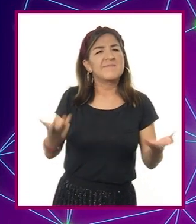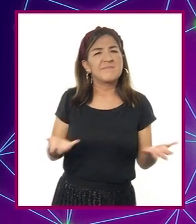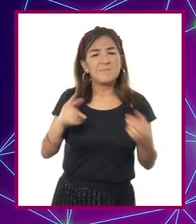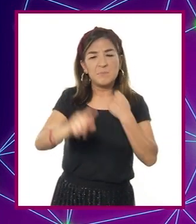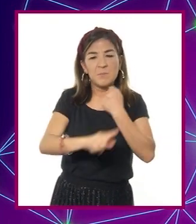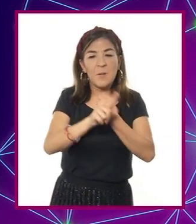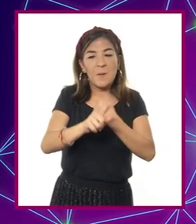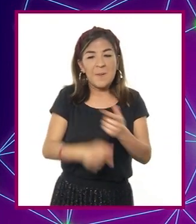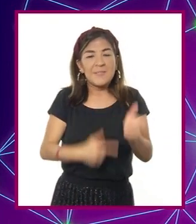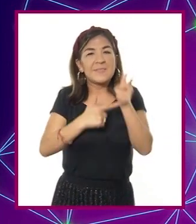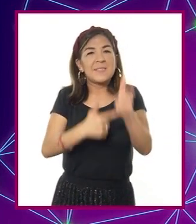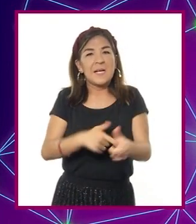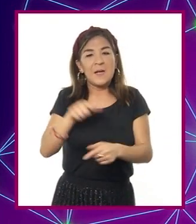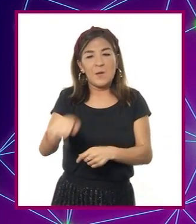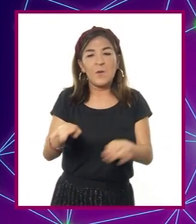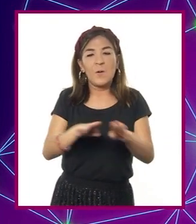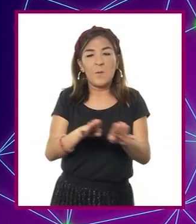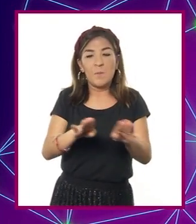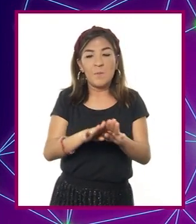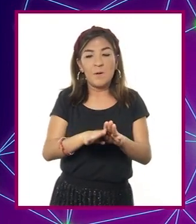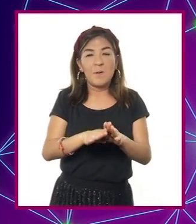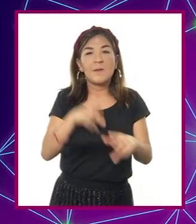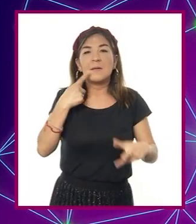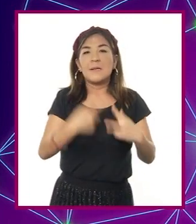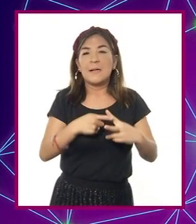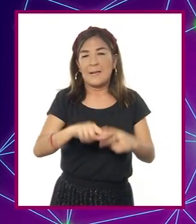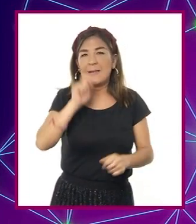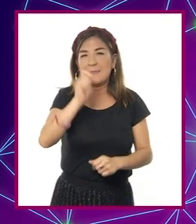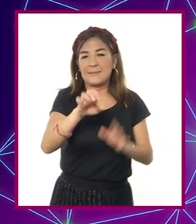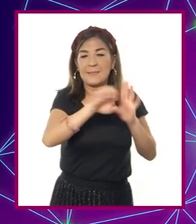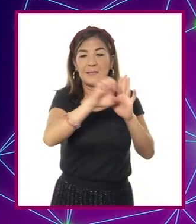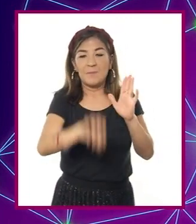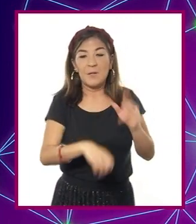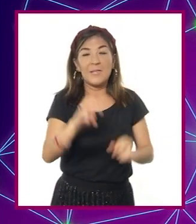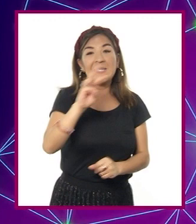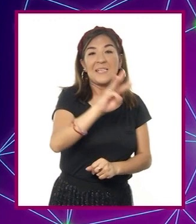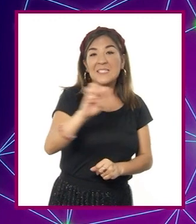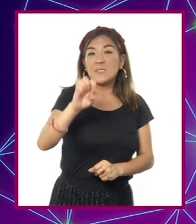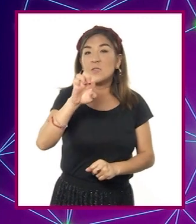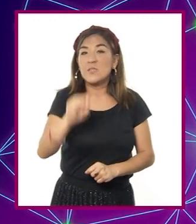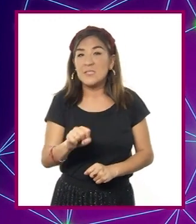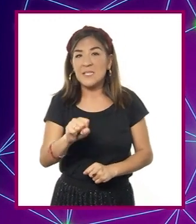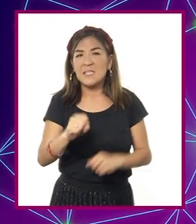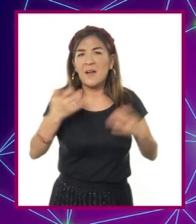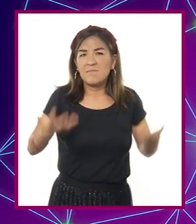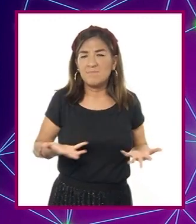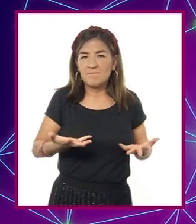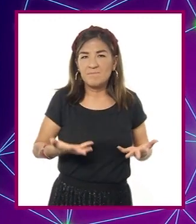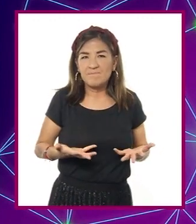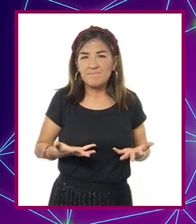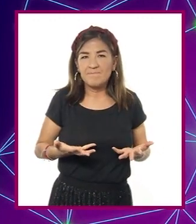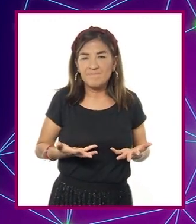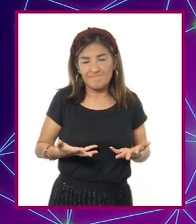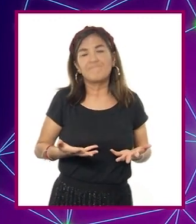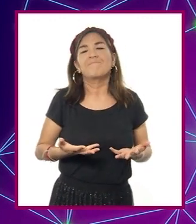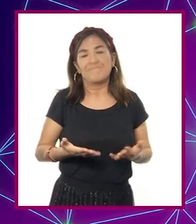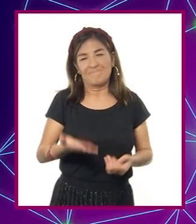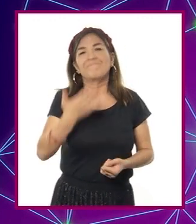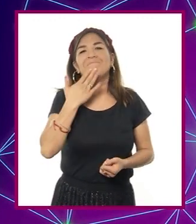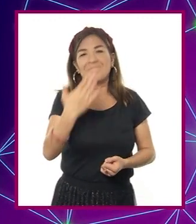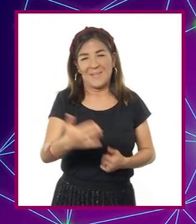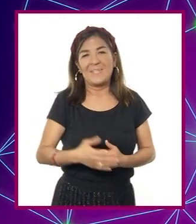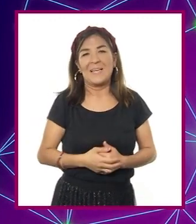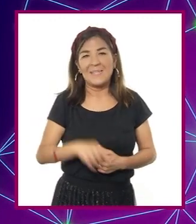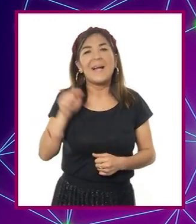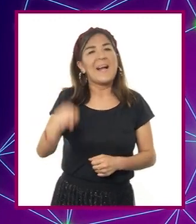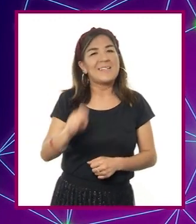la constante de proporcionalidad, es decir, 360? Correcto, esta